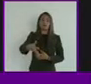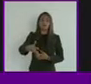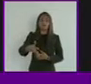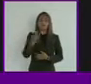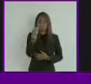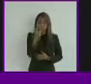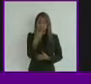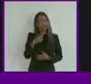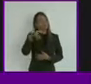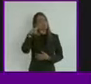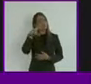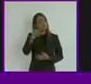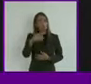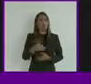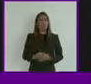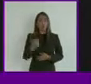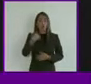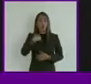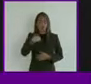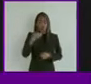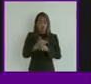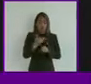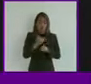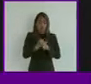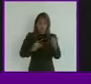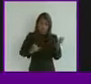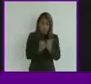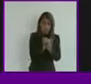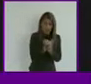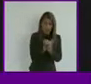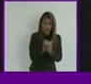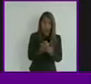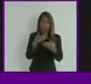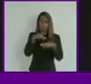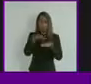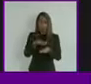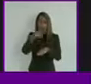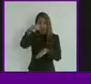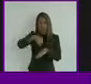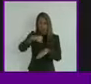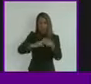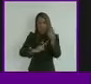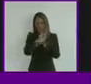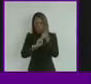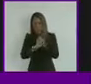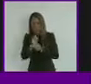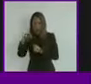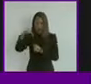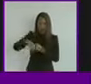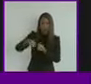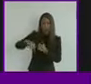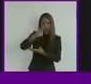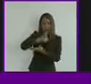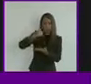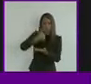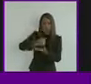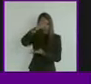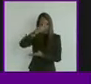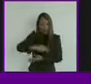tomando decisiones que van acorde a los requerimientos, a la problemática que existe en el país, en la ciudad, concretamente en la Ciudad de